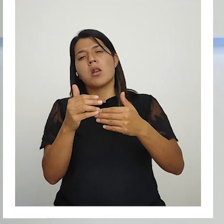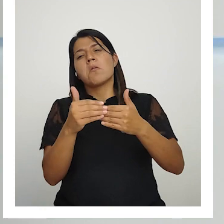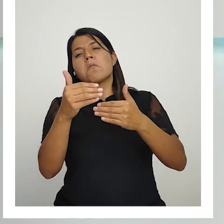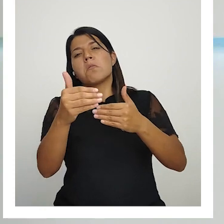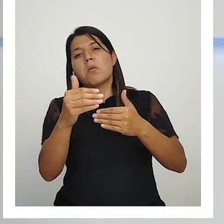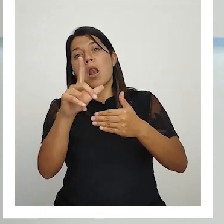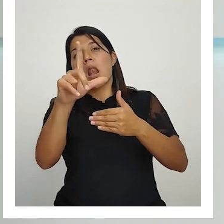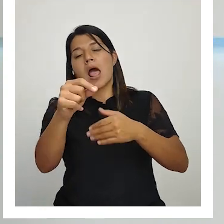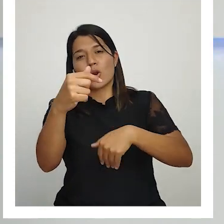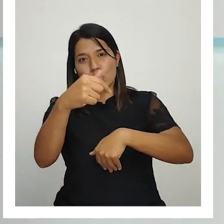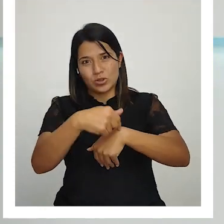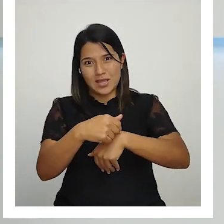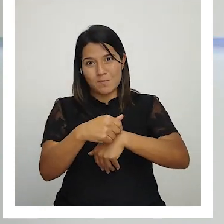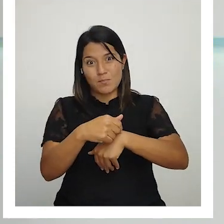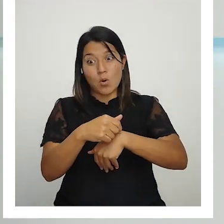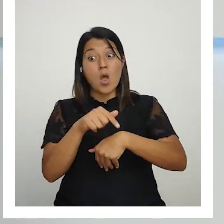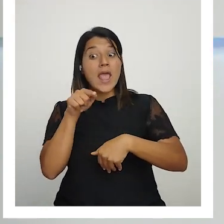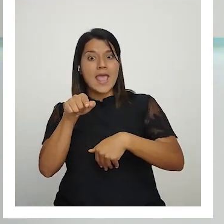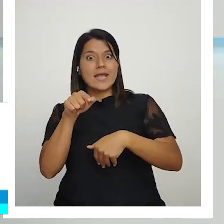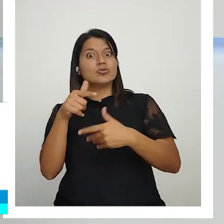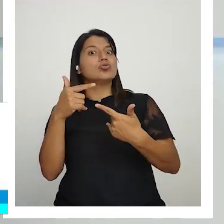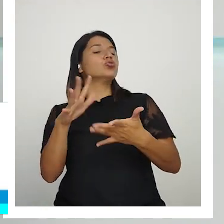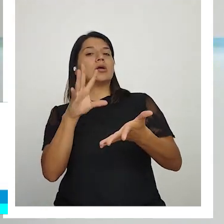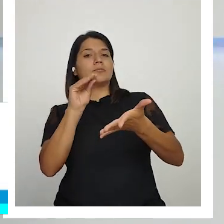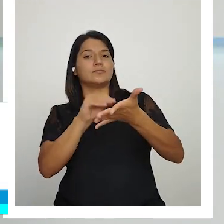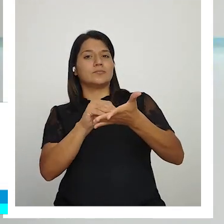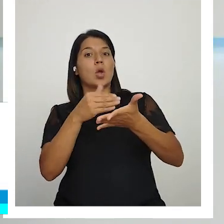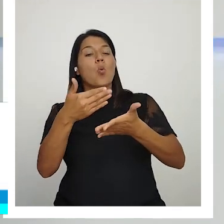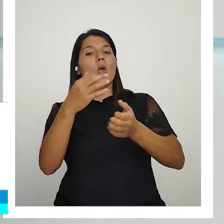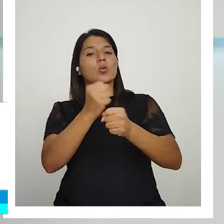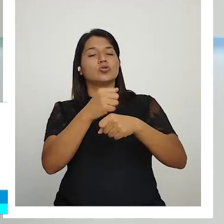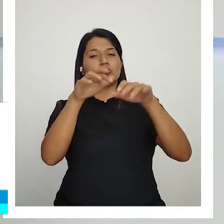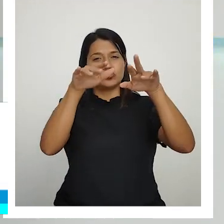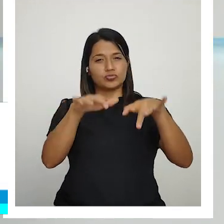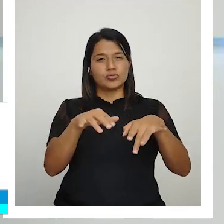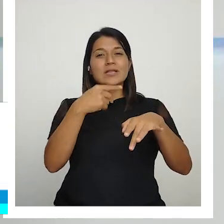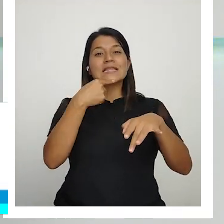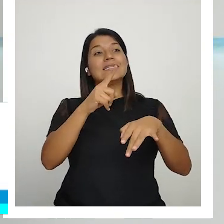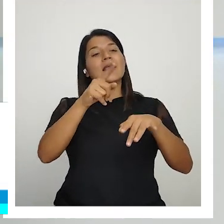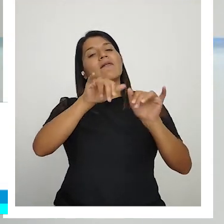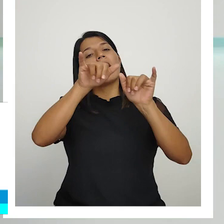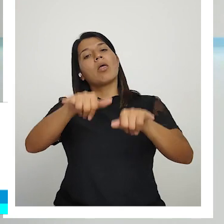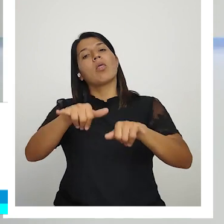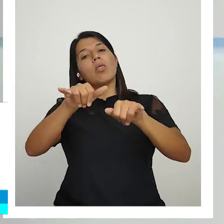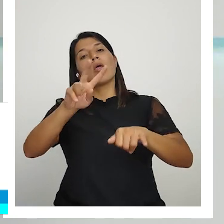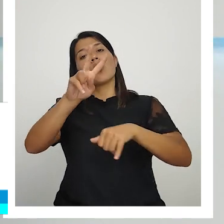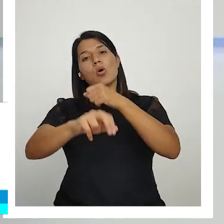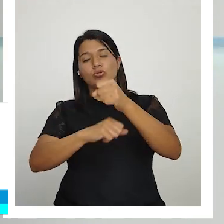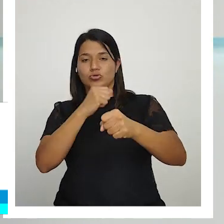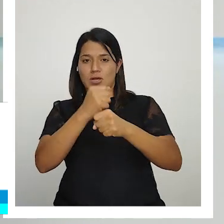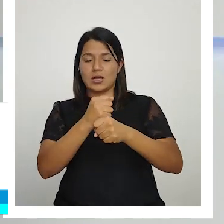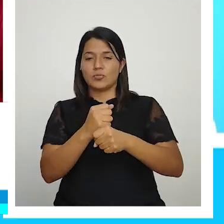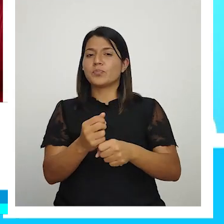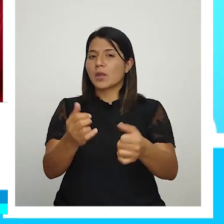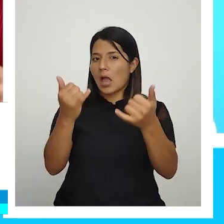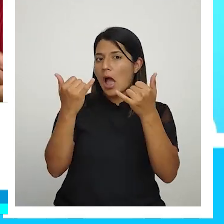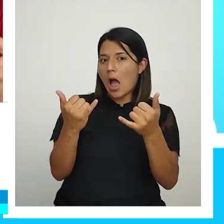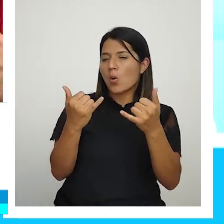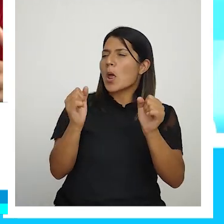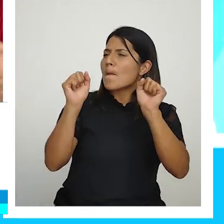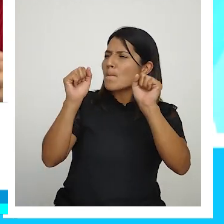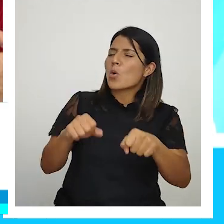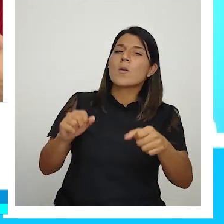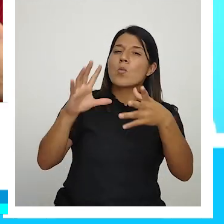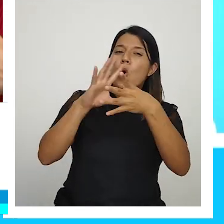al principio cuando hicieron su aplicación. La cláusula dice que deben regresar al país por al menos 2 años para estar acá. Ahora bien, podemos